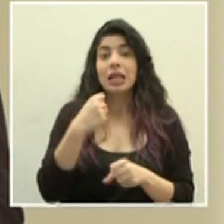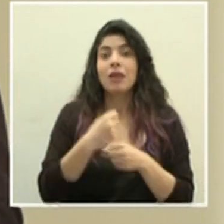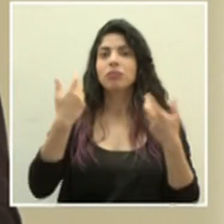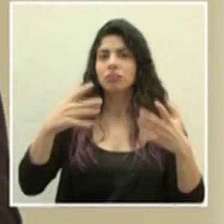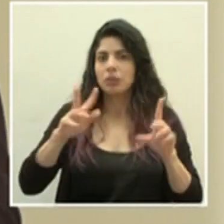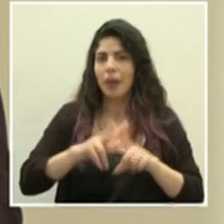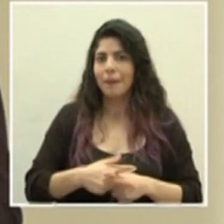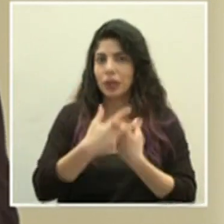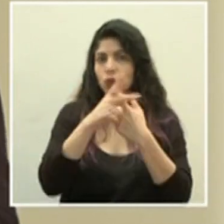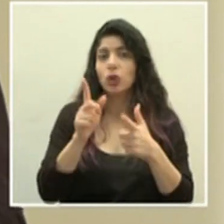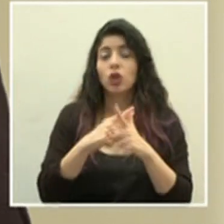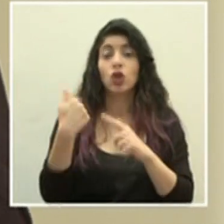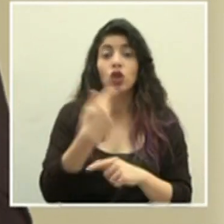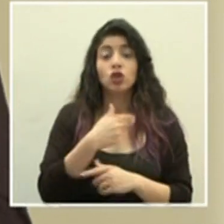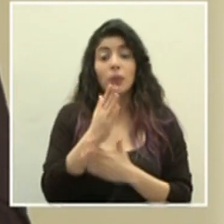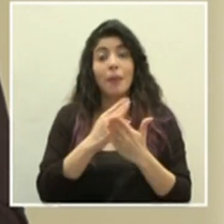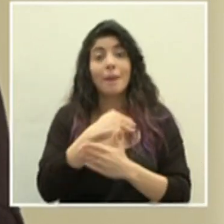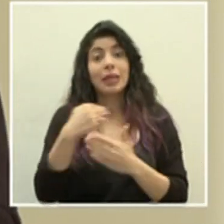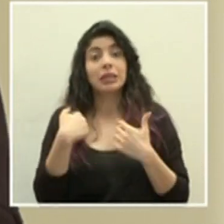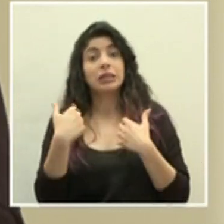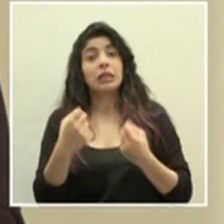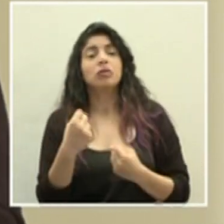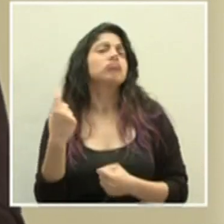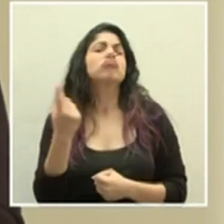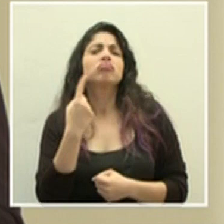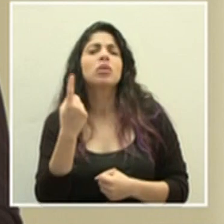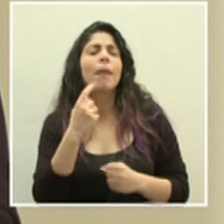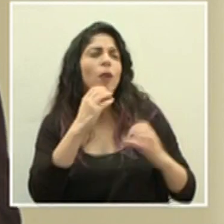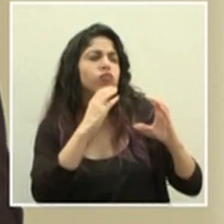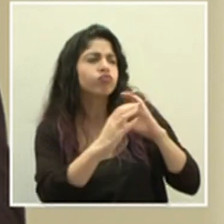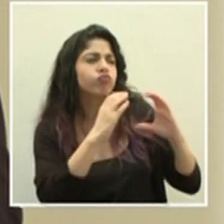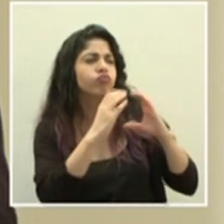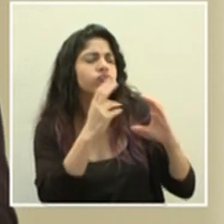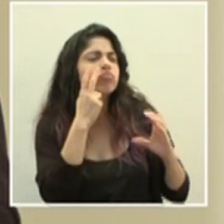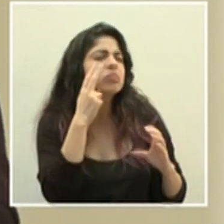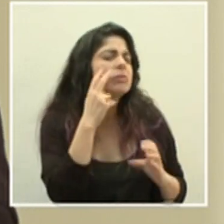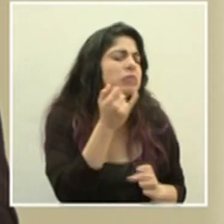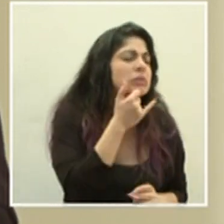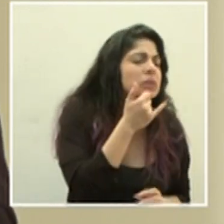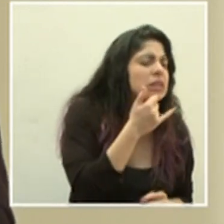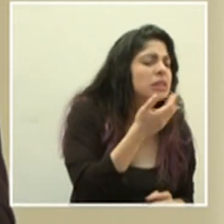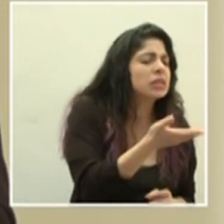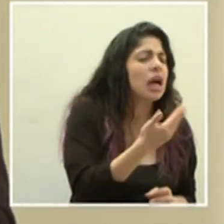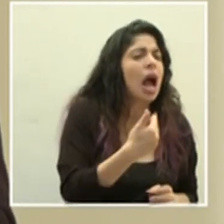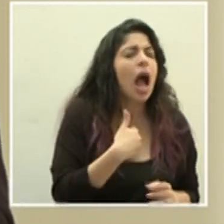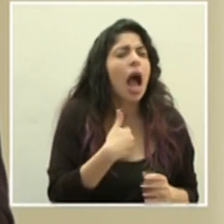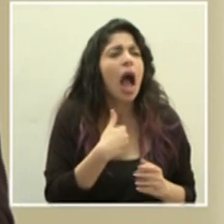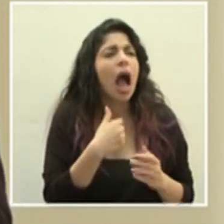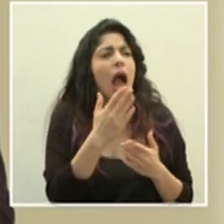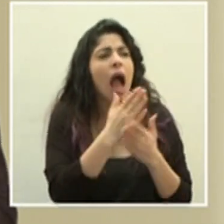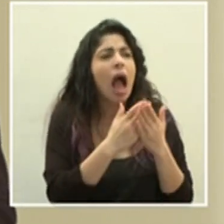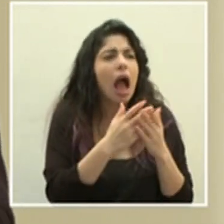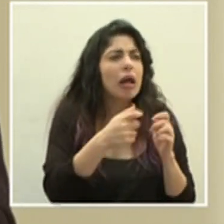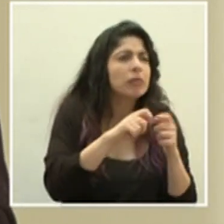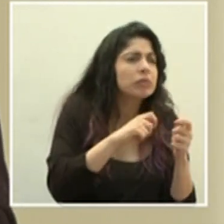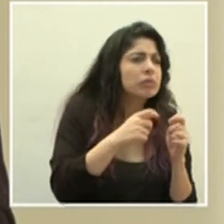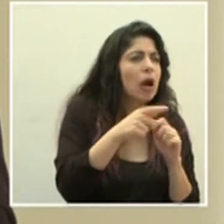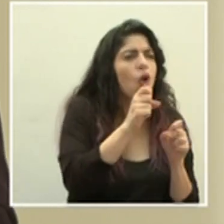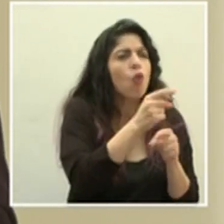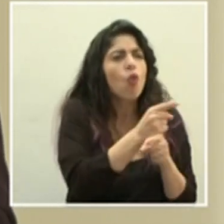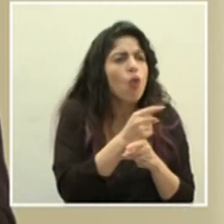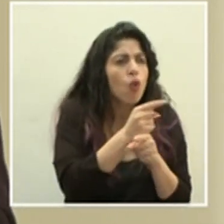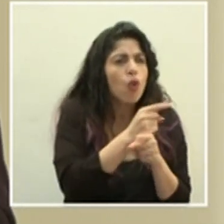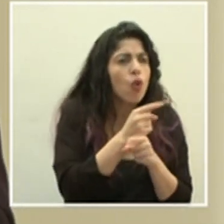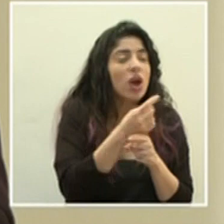empezó. Entonces nosotros desde salud estamos siempre pues en esa comunicación, viendo a ver qué está pasando. Si existen algunas irregularidades menores, se pueden hacer las